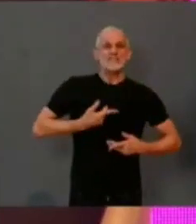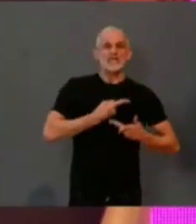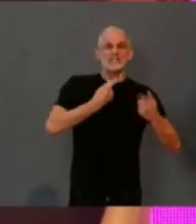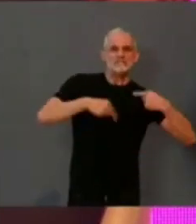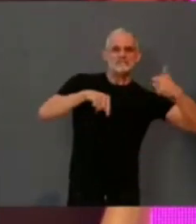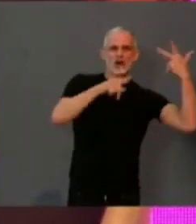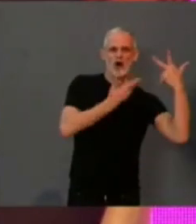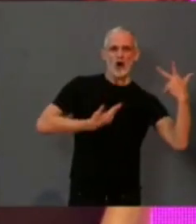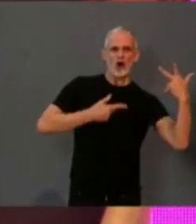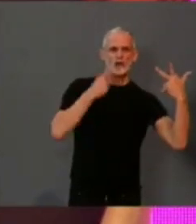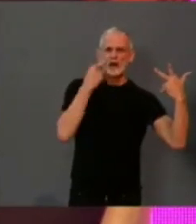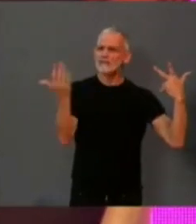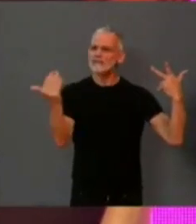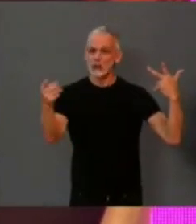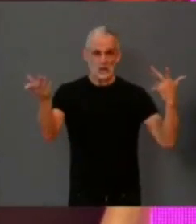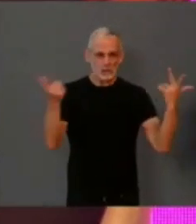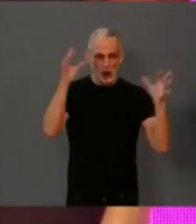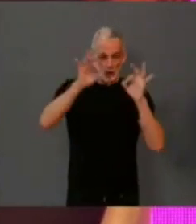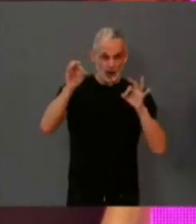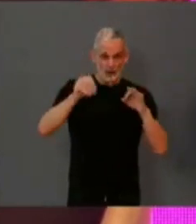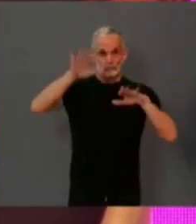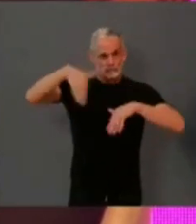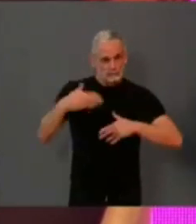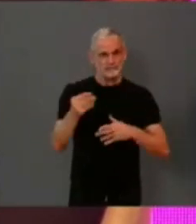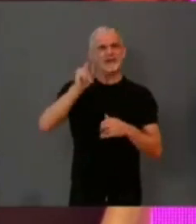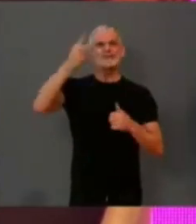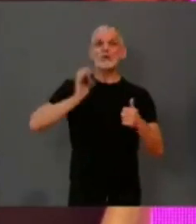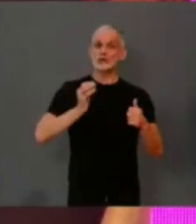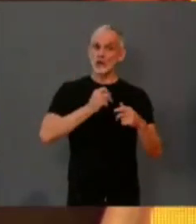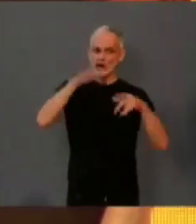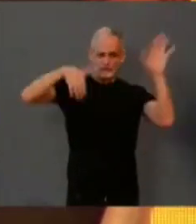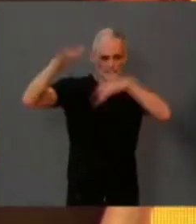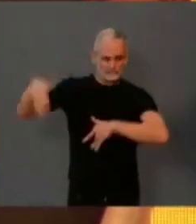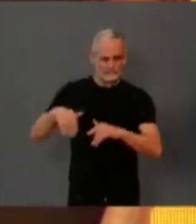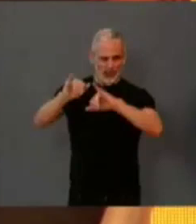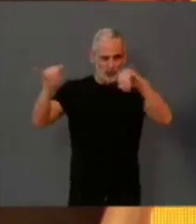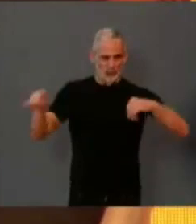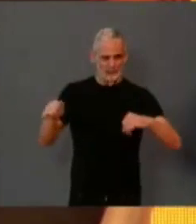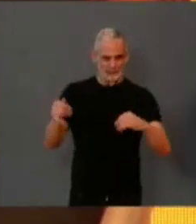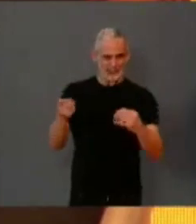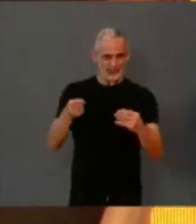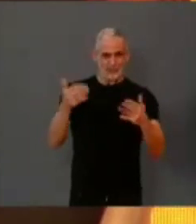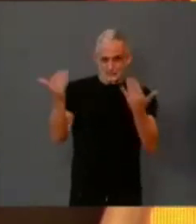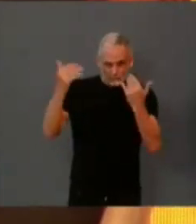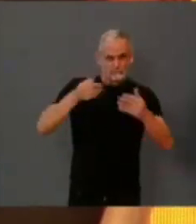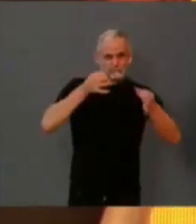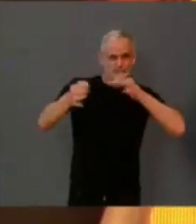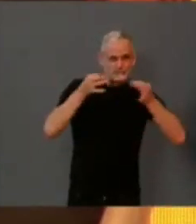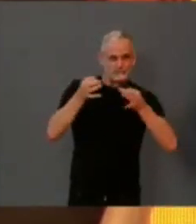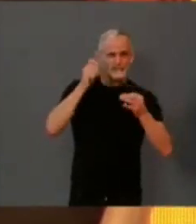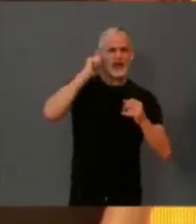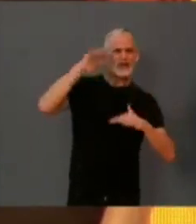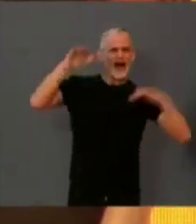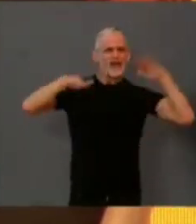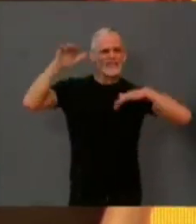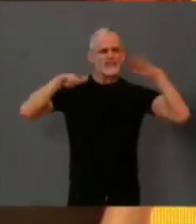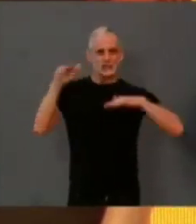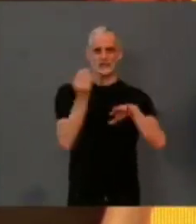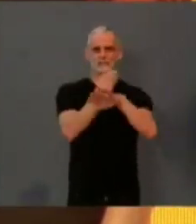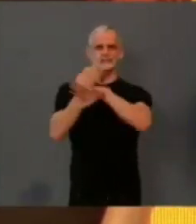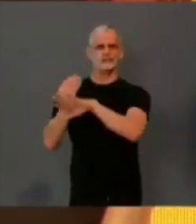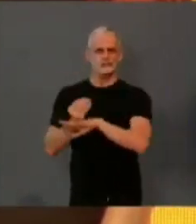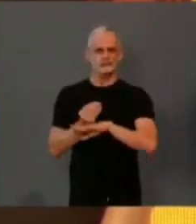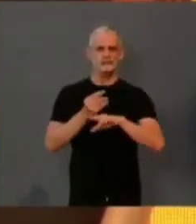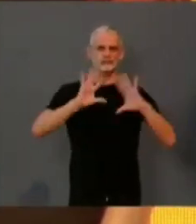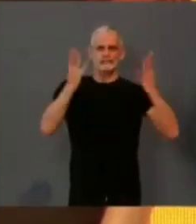por eso los convocamos por segundo años consecutivo a este diálogo intergeneracional con referentes del mundo